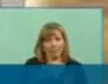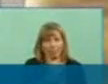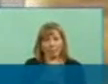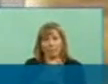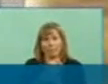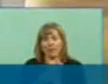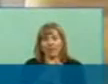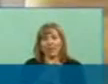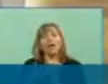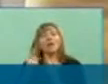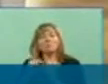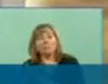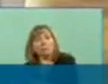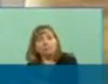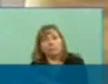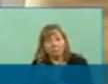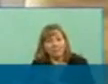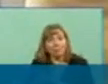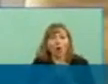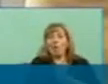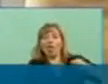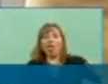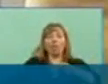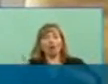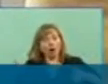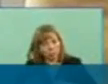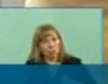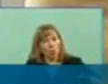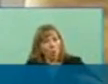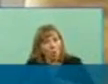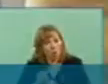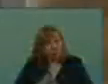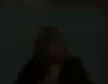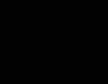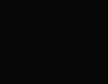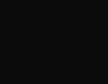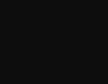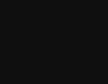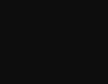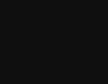que tiremos para el mismo lado para seguir siendo